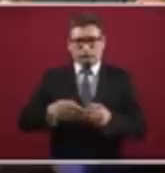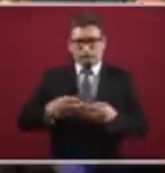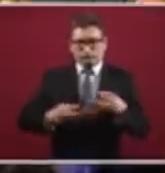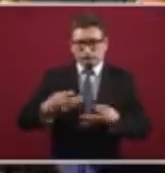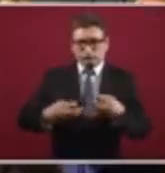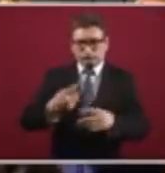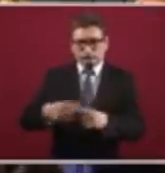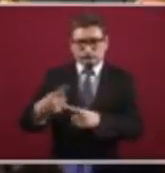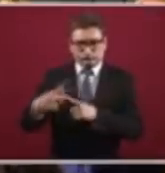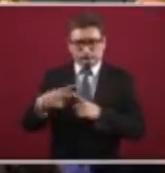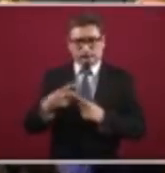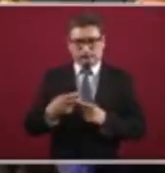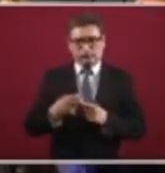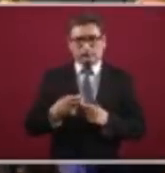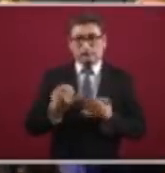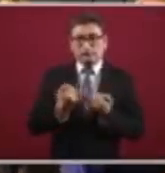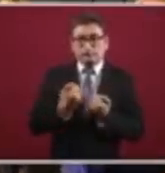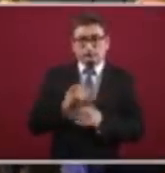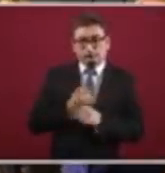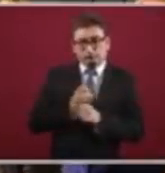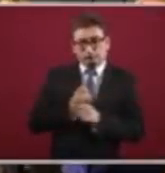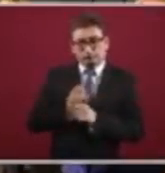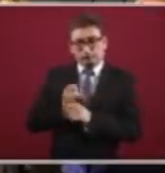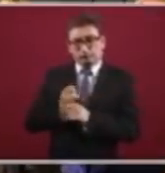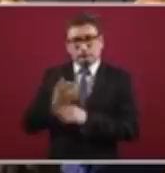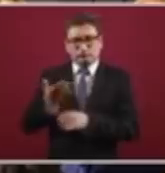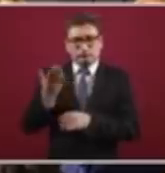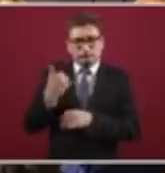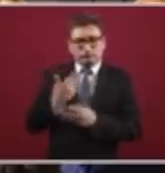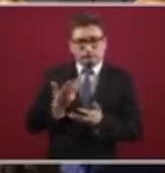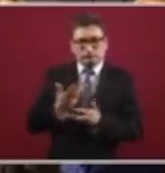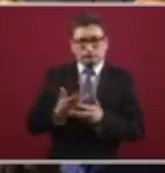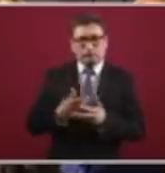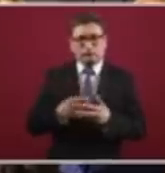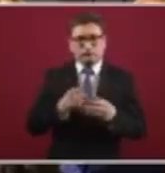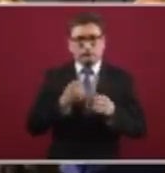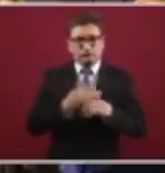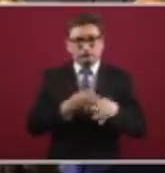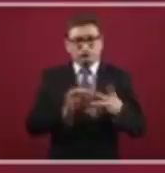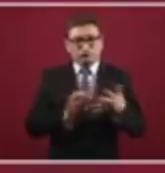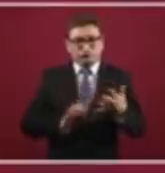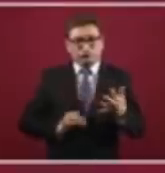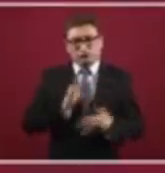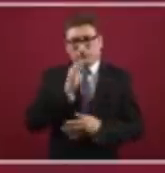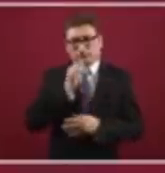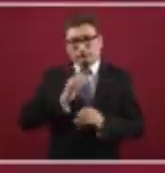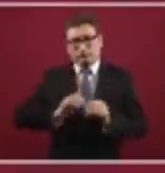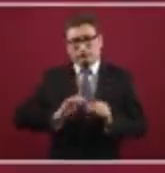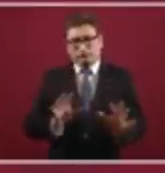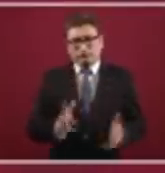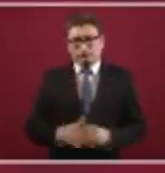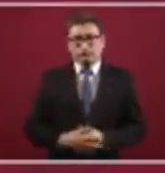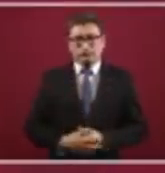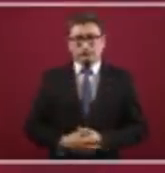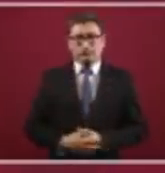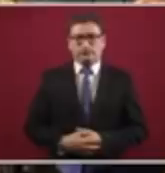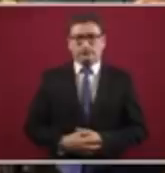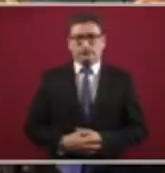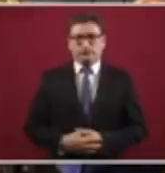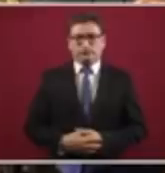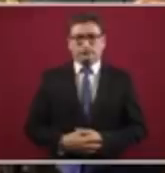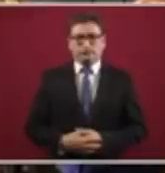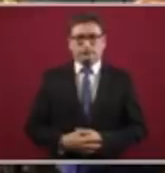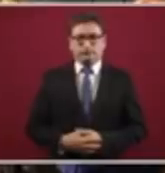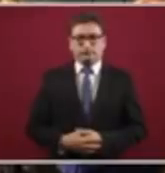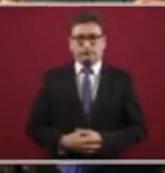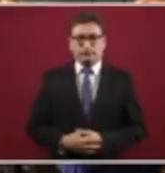llevando junto con los operativos que ya se han realizado por razones obvias entonces hay que señalar que